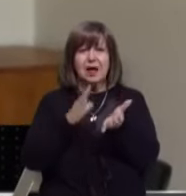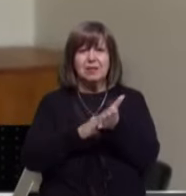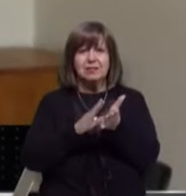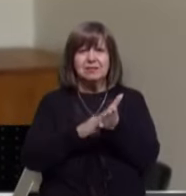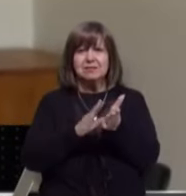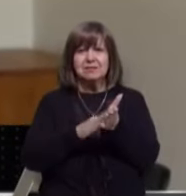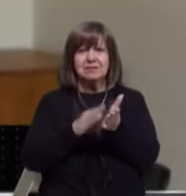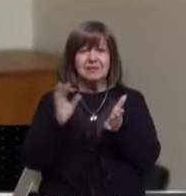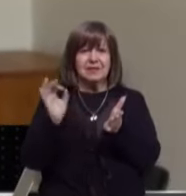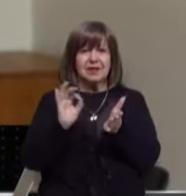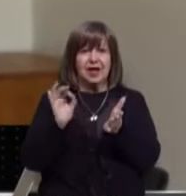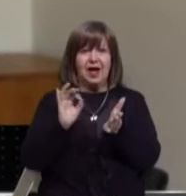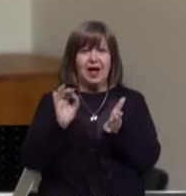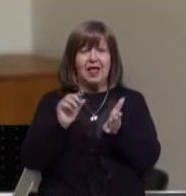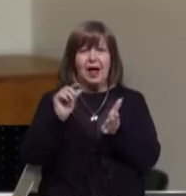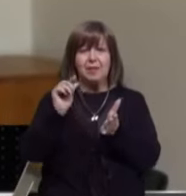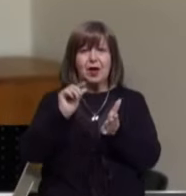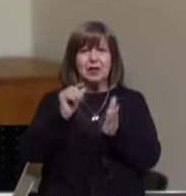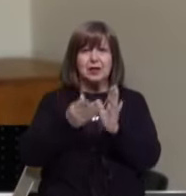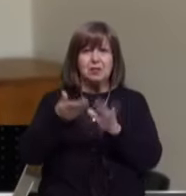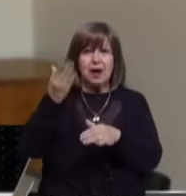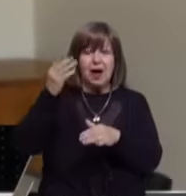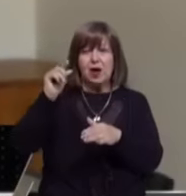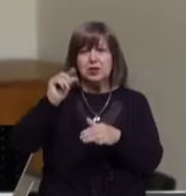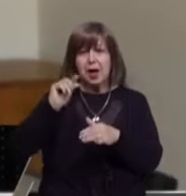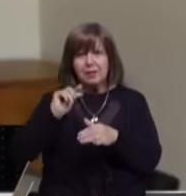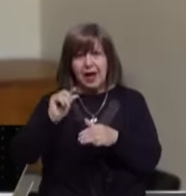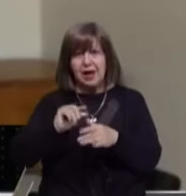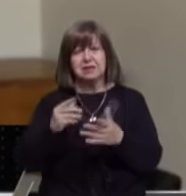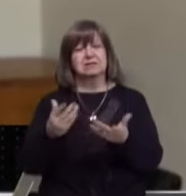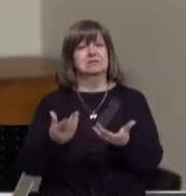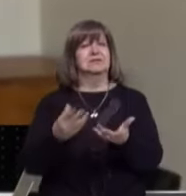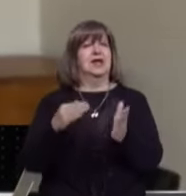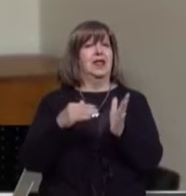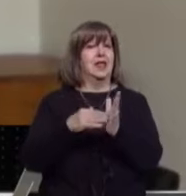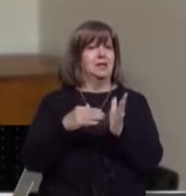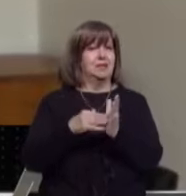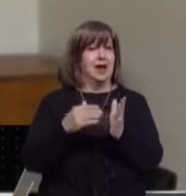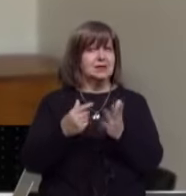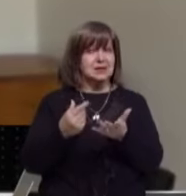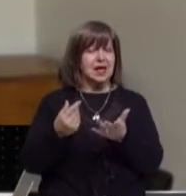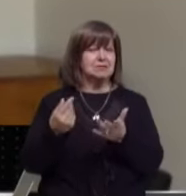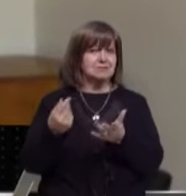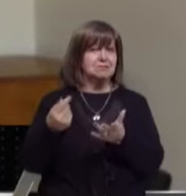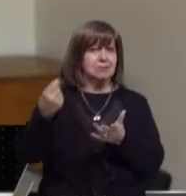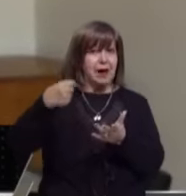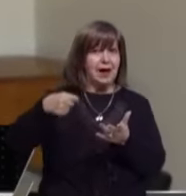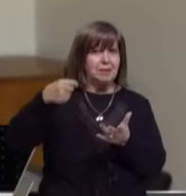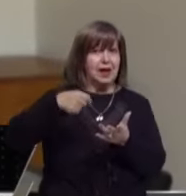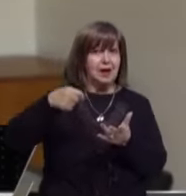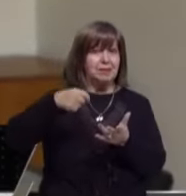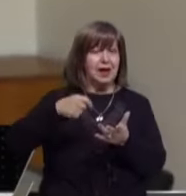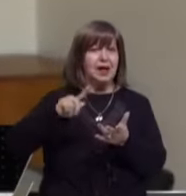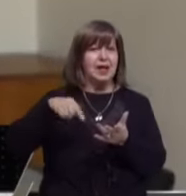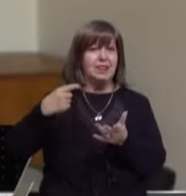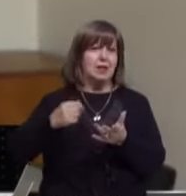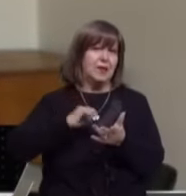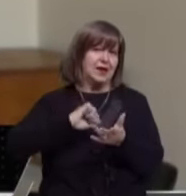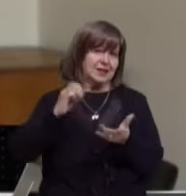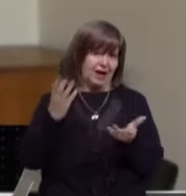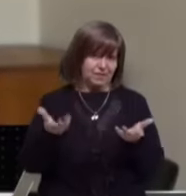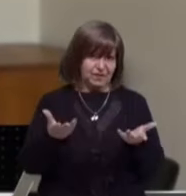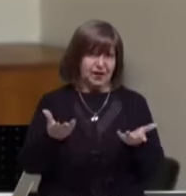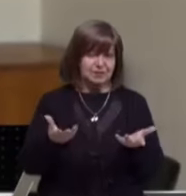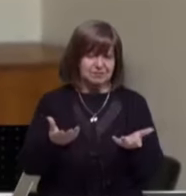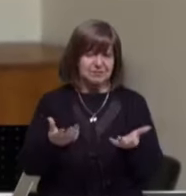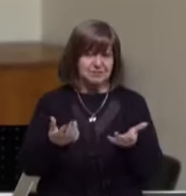comprobantes que habían recibido sumas mucho más elevadas de dinero. Tremendo. Por eso es la confianza que se genera para una inversión mayor en el caso